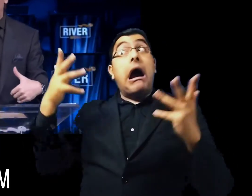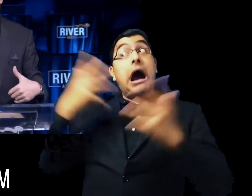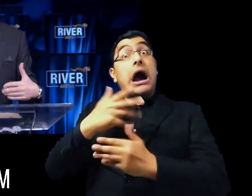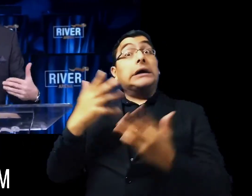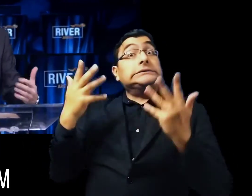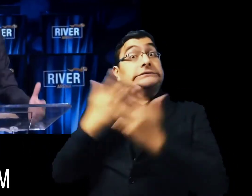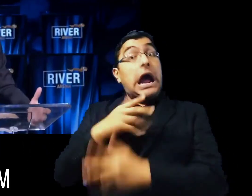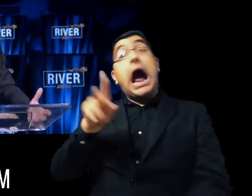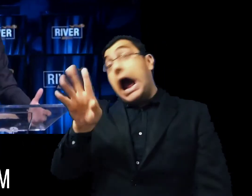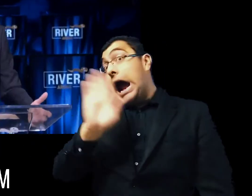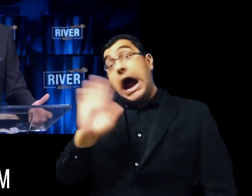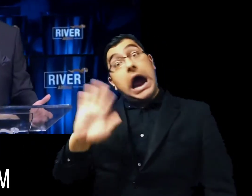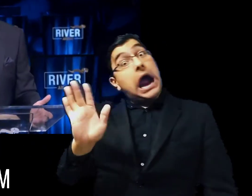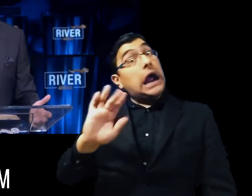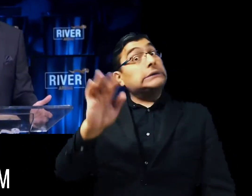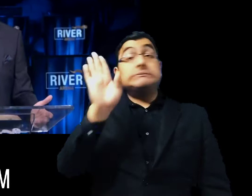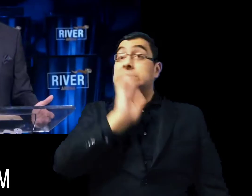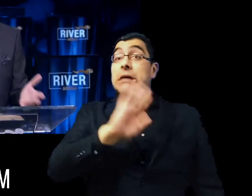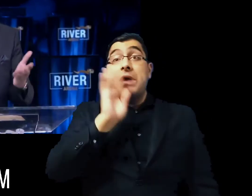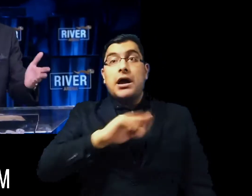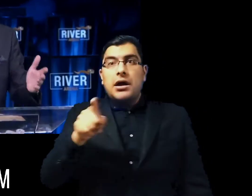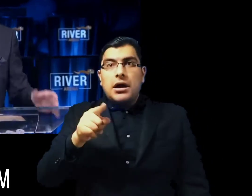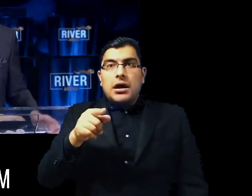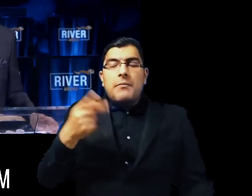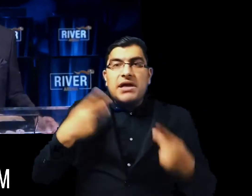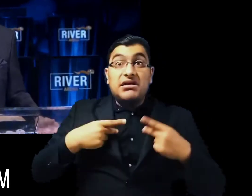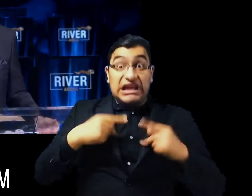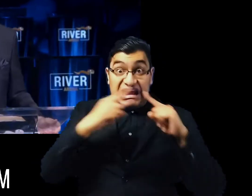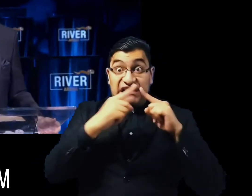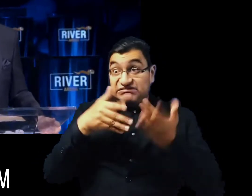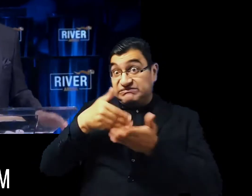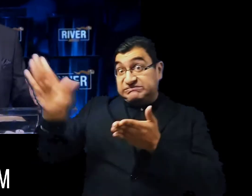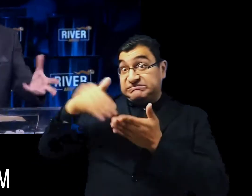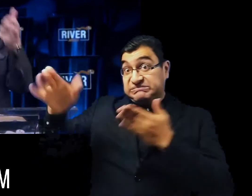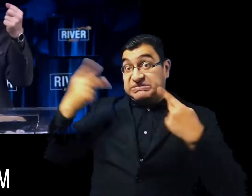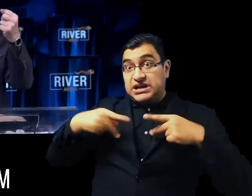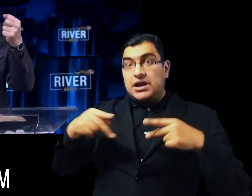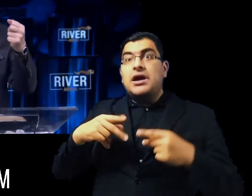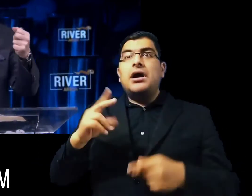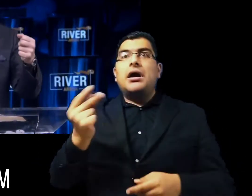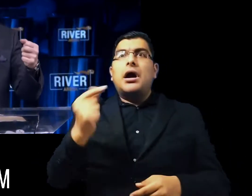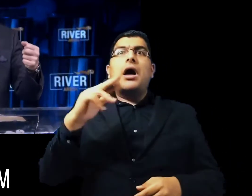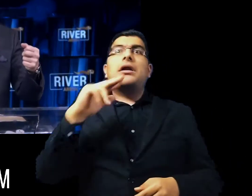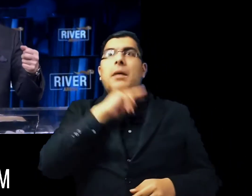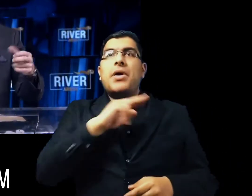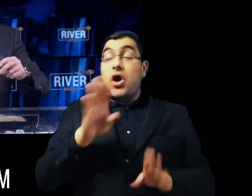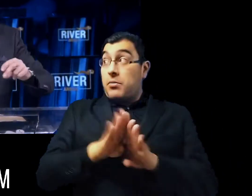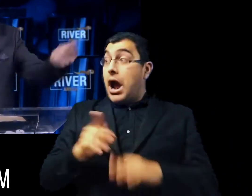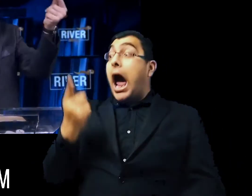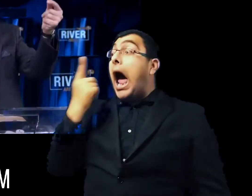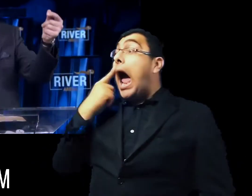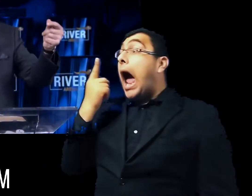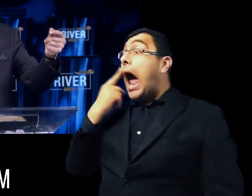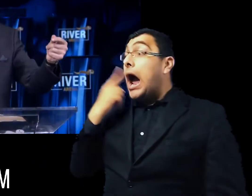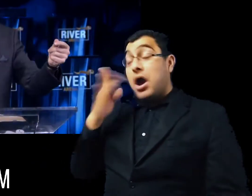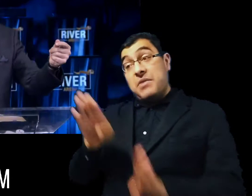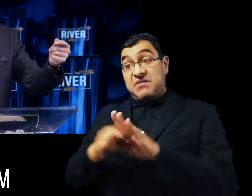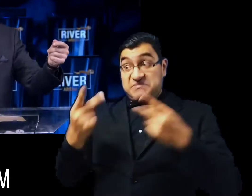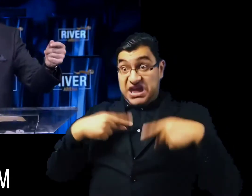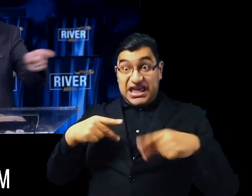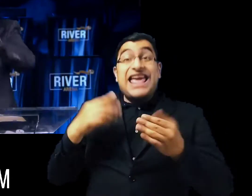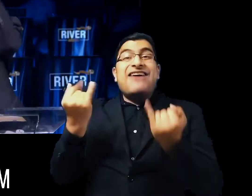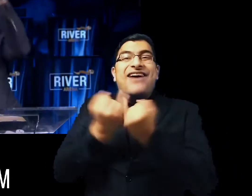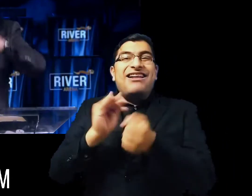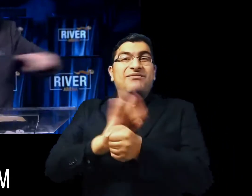caracterizado por dejar afuera a la gente rota. Por eso no me sorprende qué rápido algunos aceptaron tomarle la temperatura, mandar a los infectados de